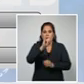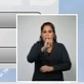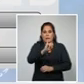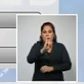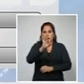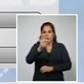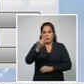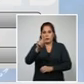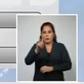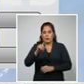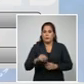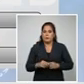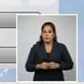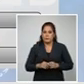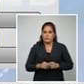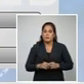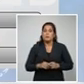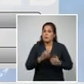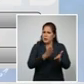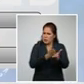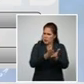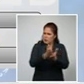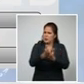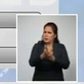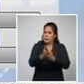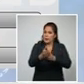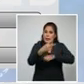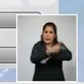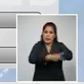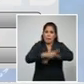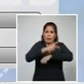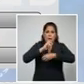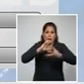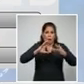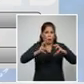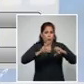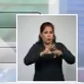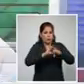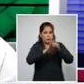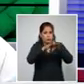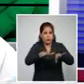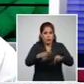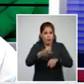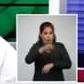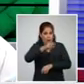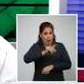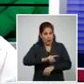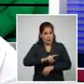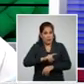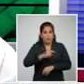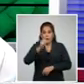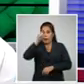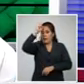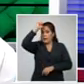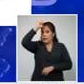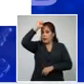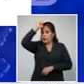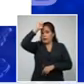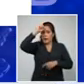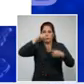1.383.681. Se mantienen como los países con mayor número de casos en el día de ayer, la India, que pasa a un primer